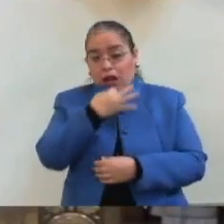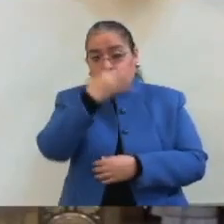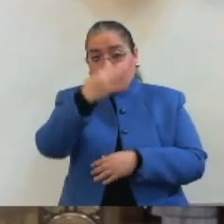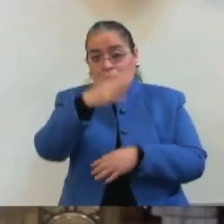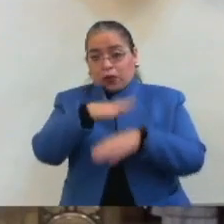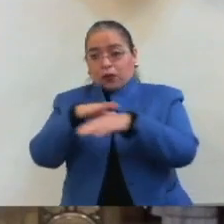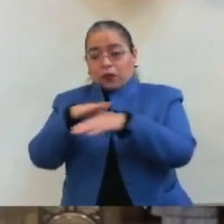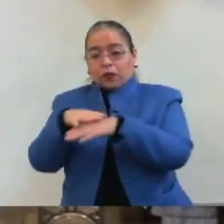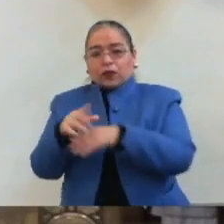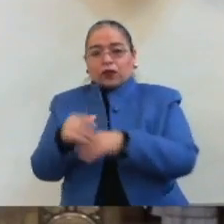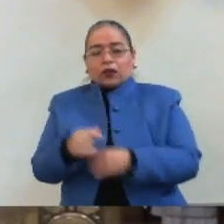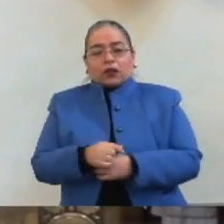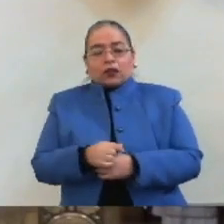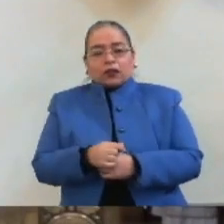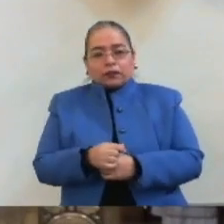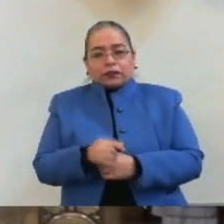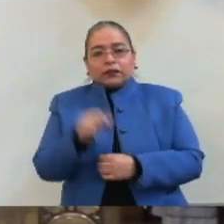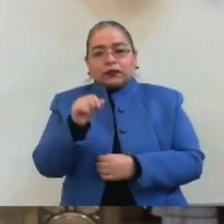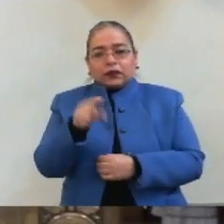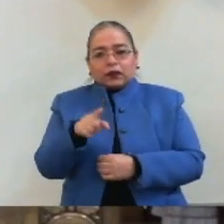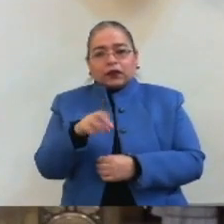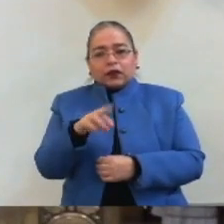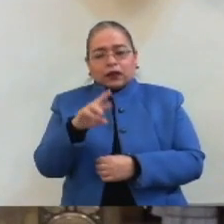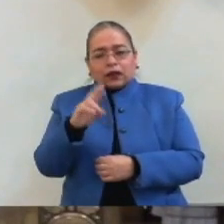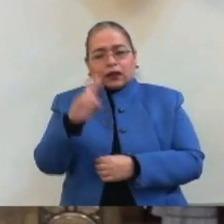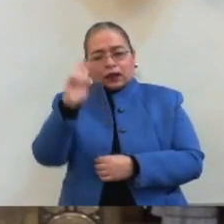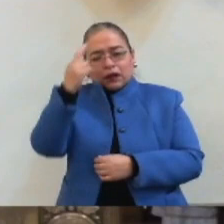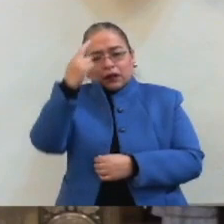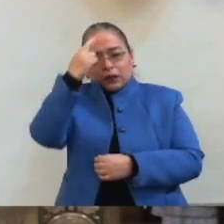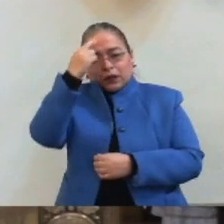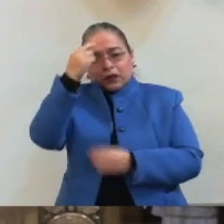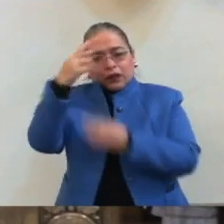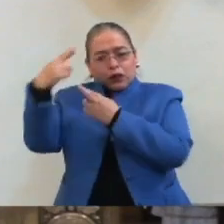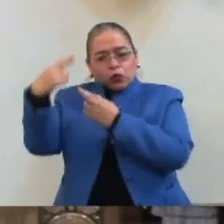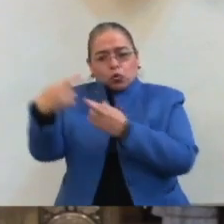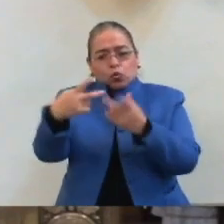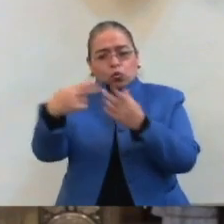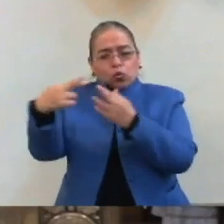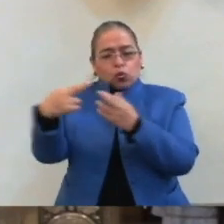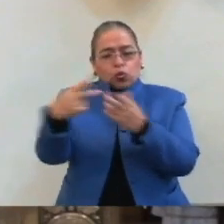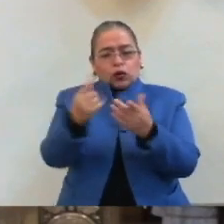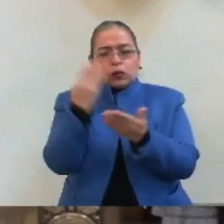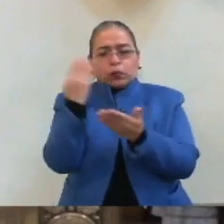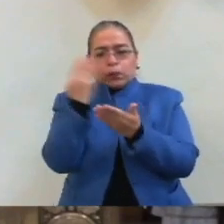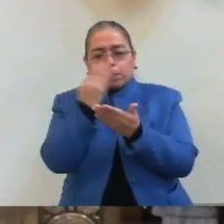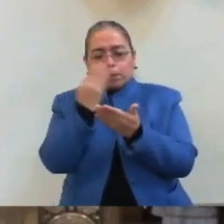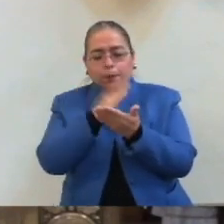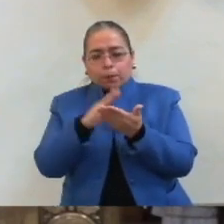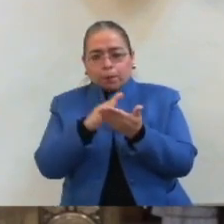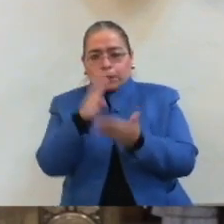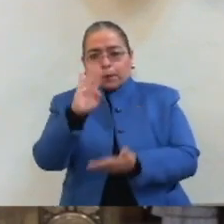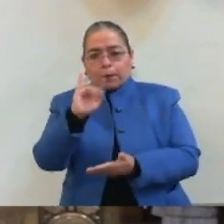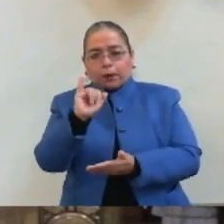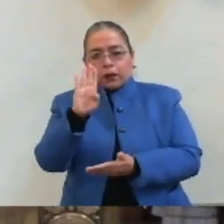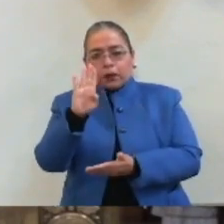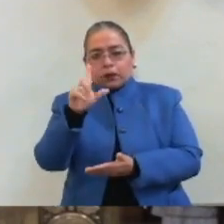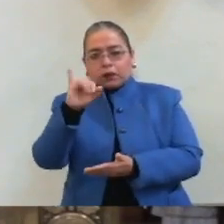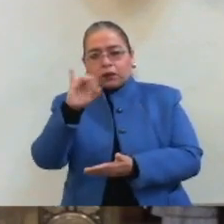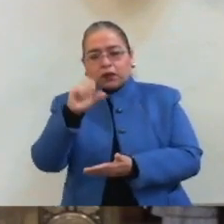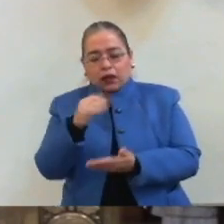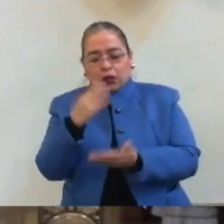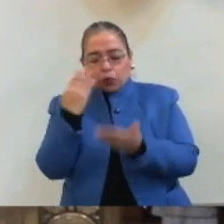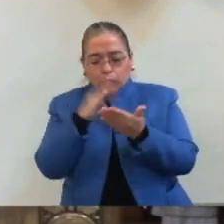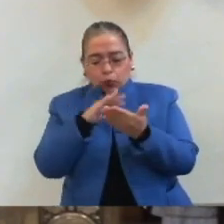el regalo de la palabra de dios ustedes y yo